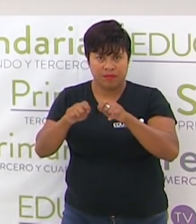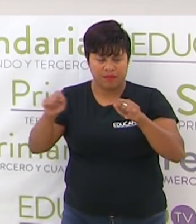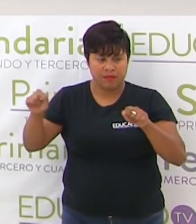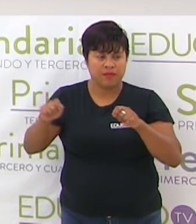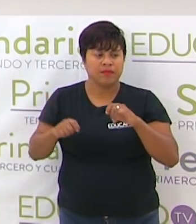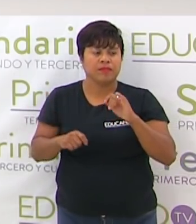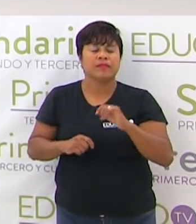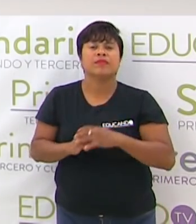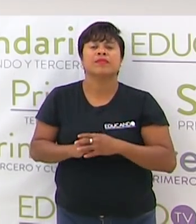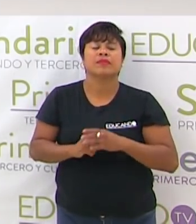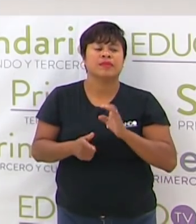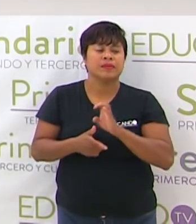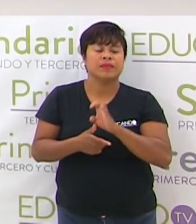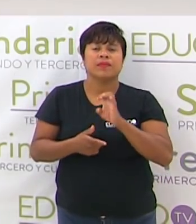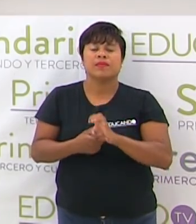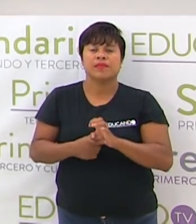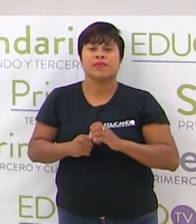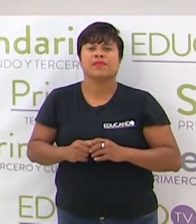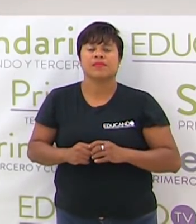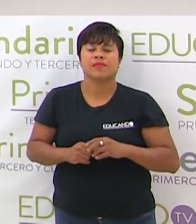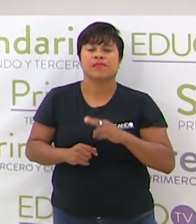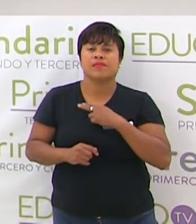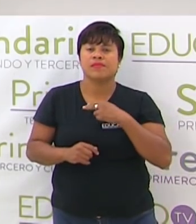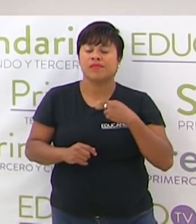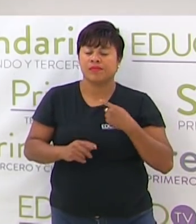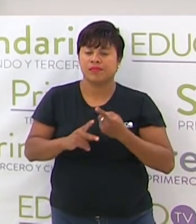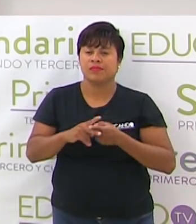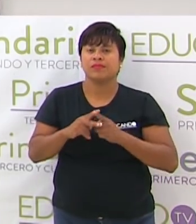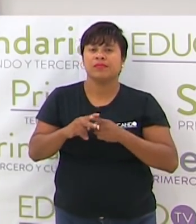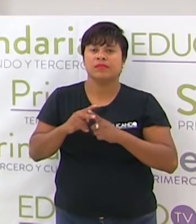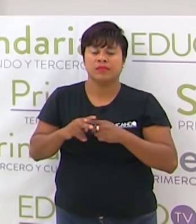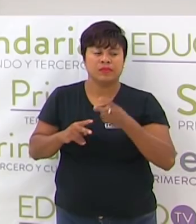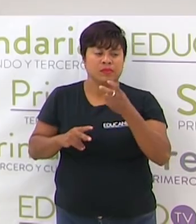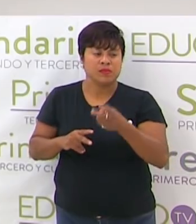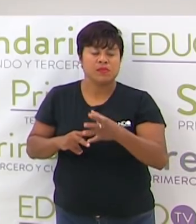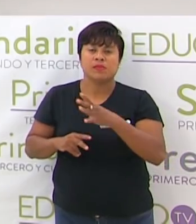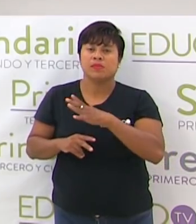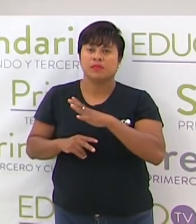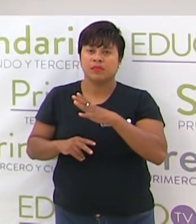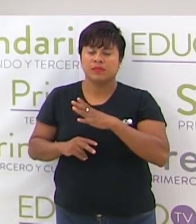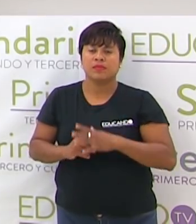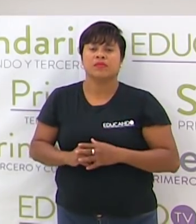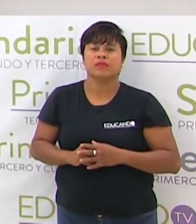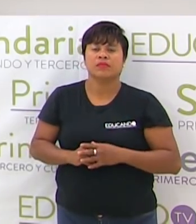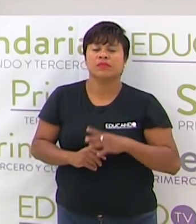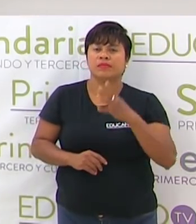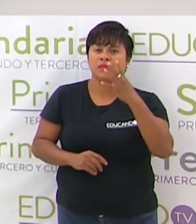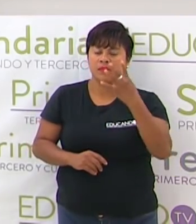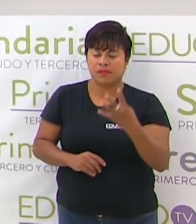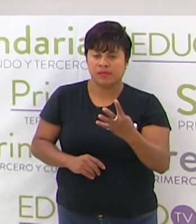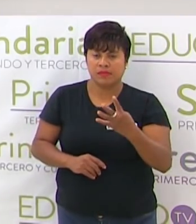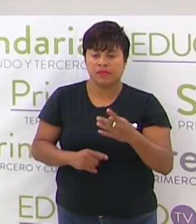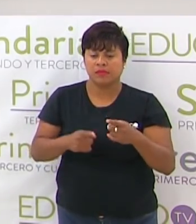numérica, ¿sí? Entonces, vamos a contar, de aquí a acá tiene